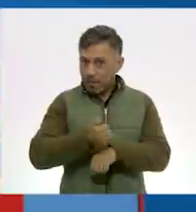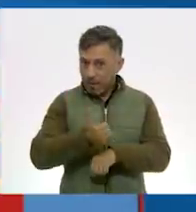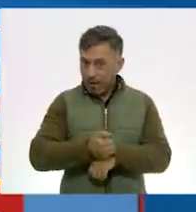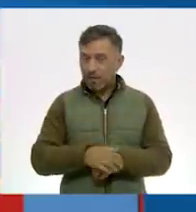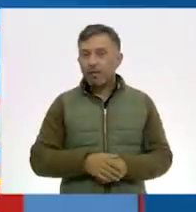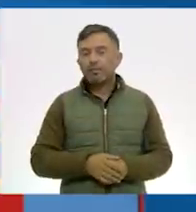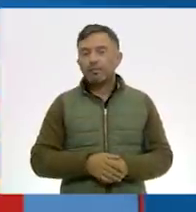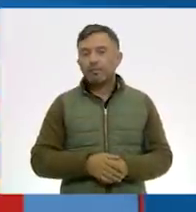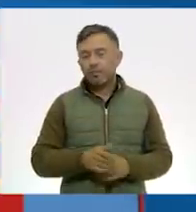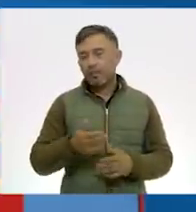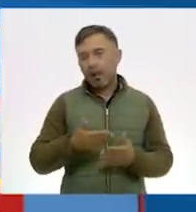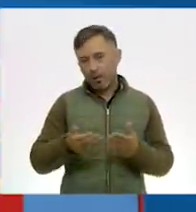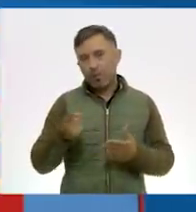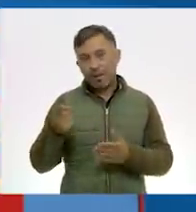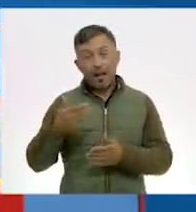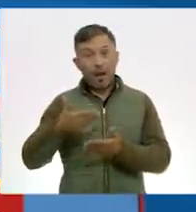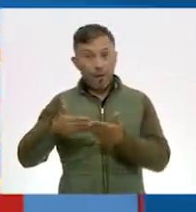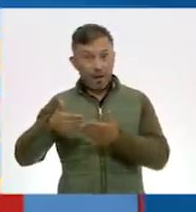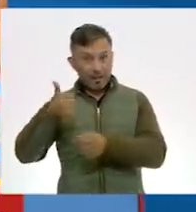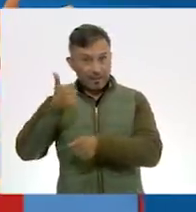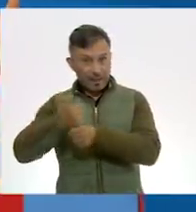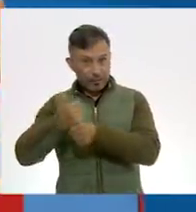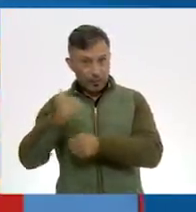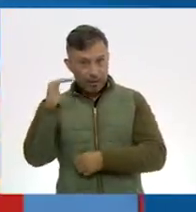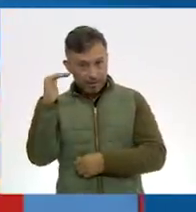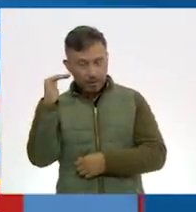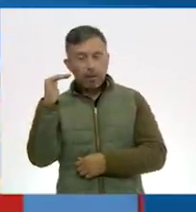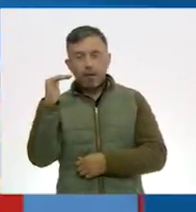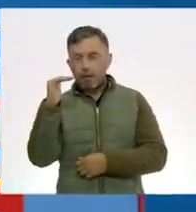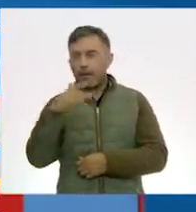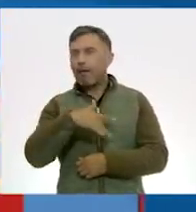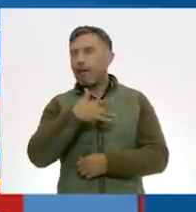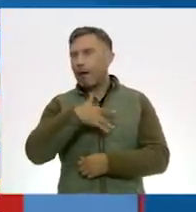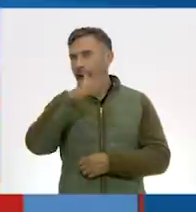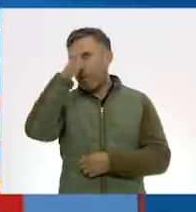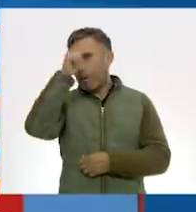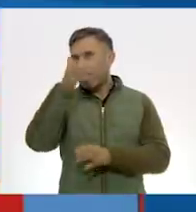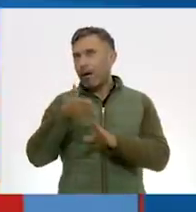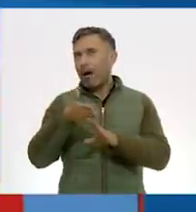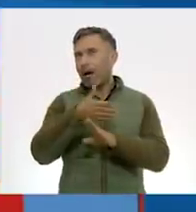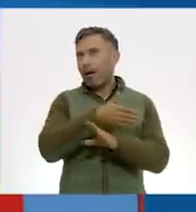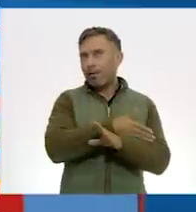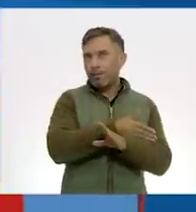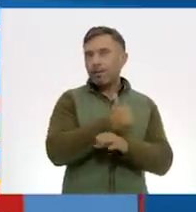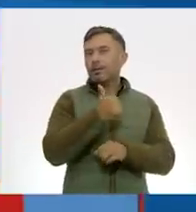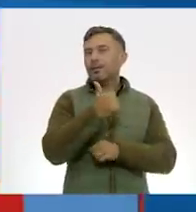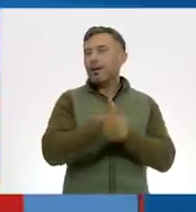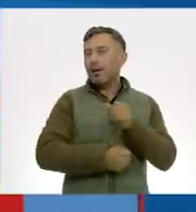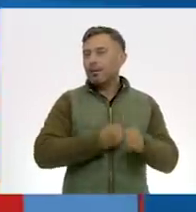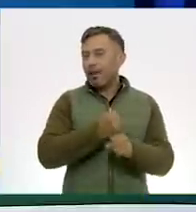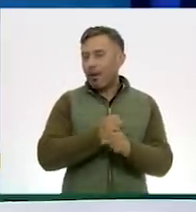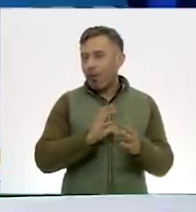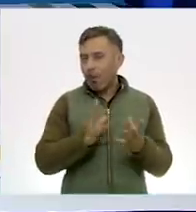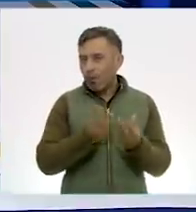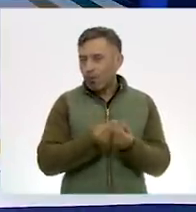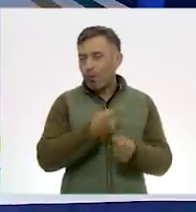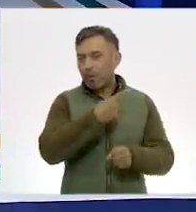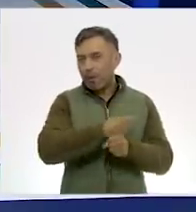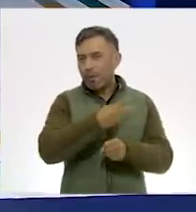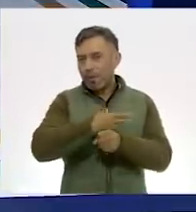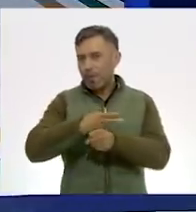ahorita están en 6º grado, probablemente ya tienen estos 6 años juntos, compartiendo